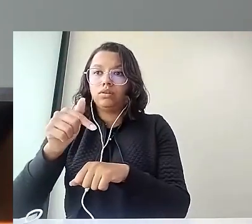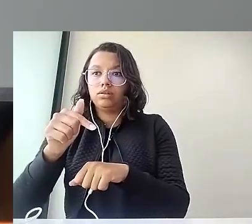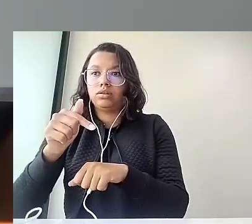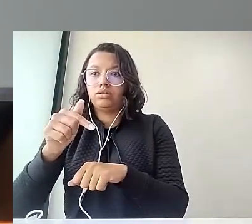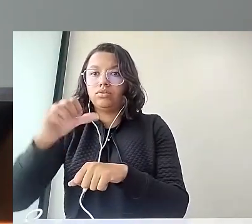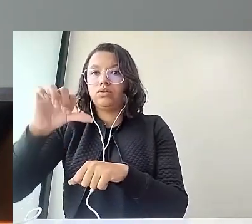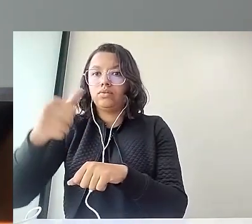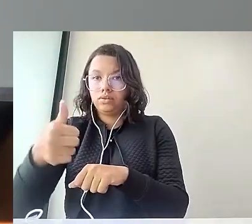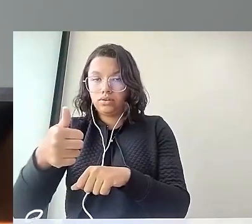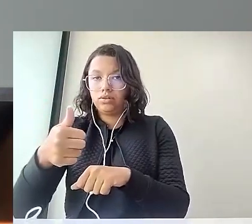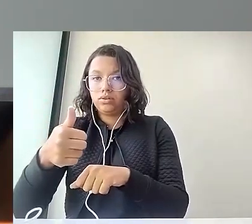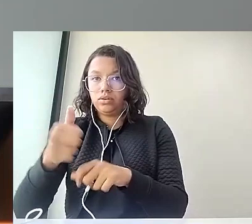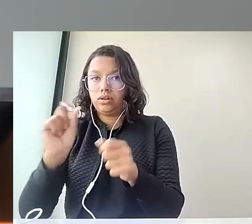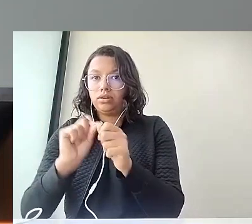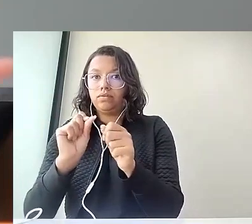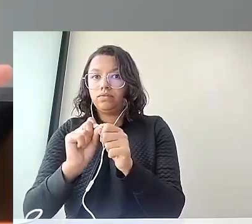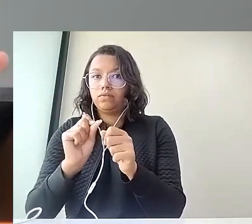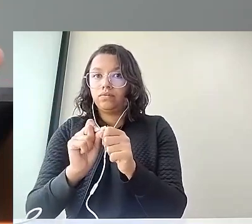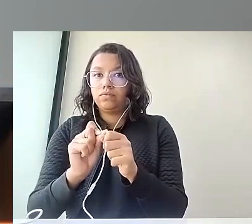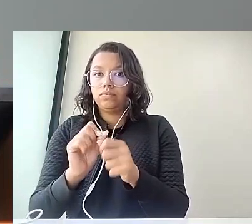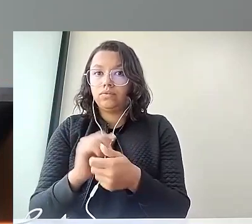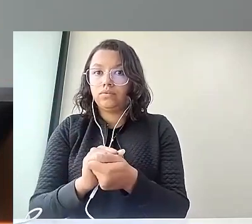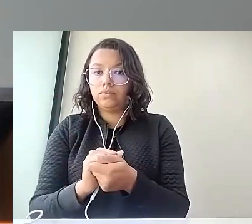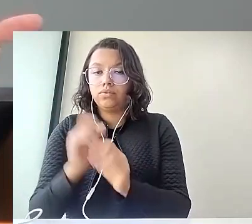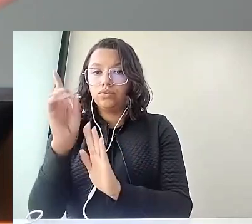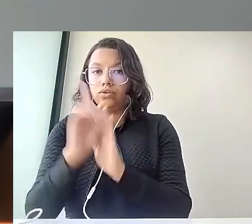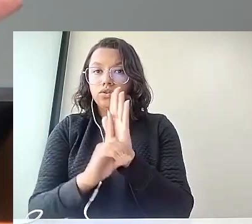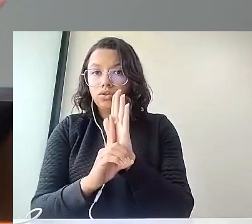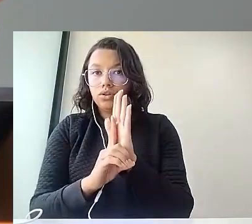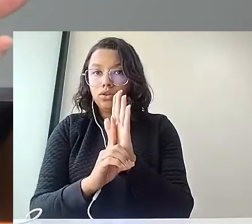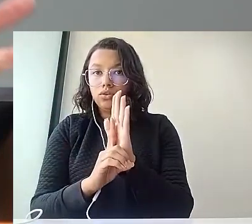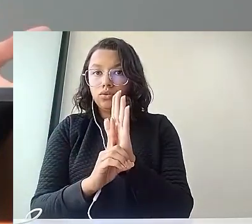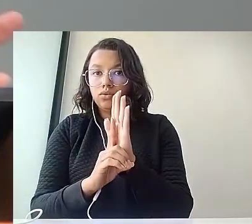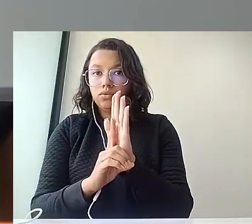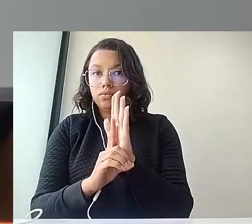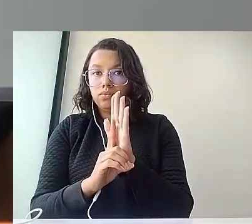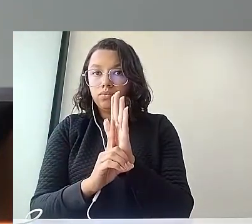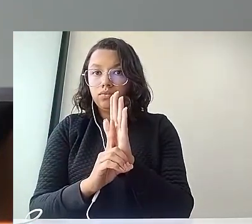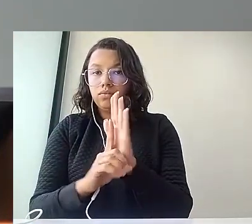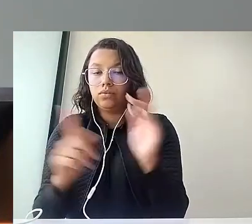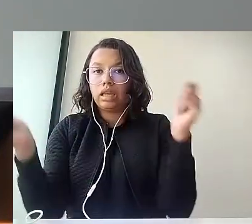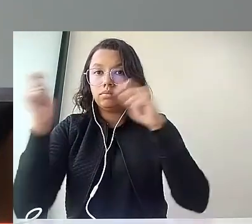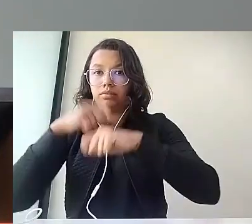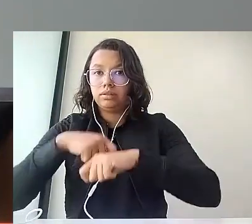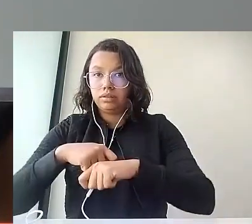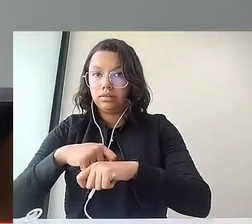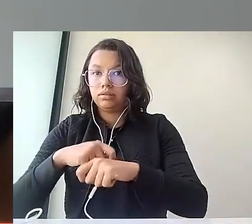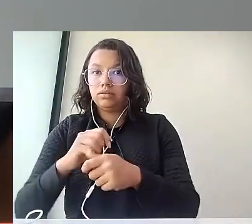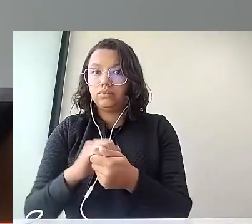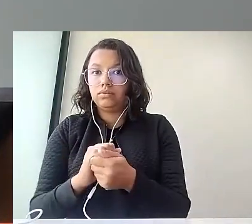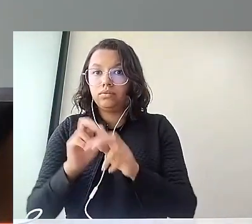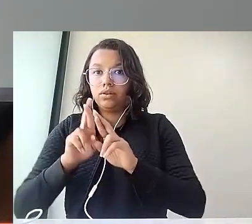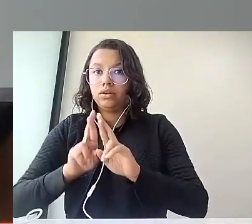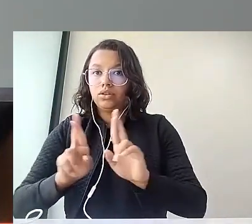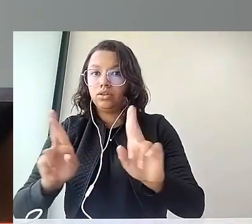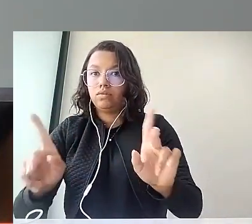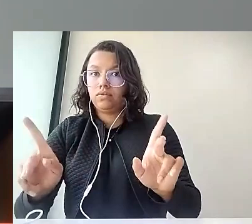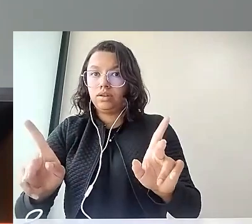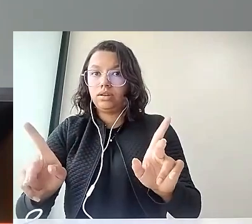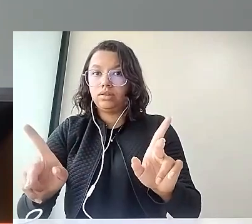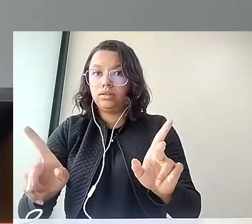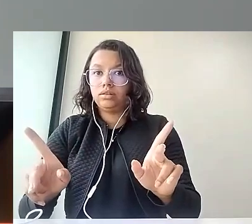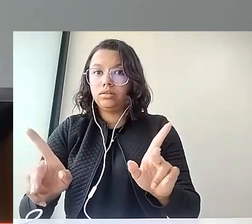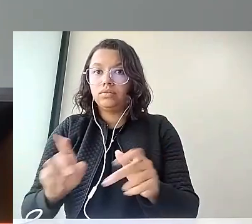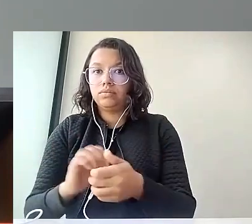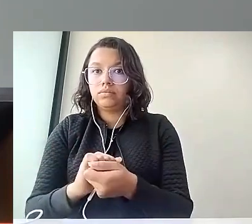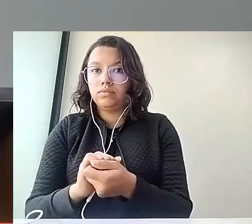1791, estableció el voto indirecto y un impuesto de capacitación para distinguir entre ciudadanos pasivos